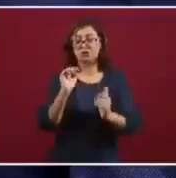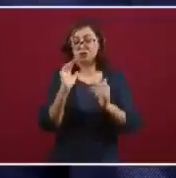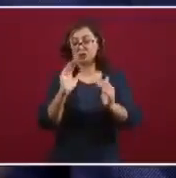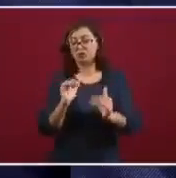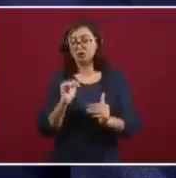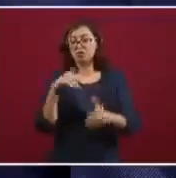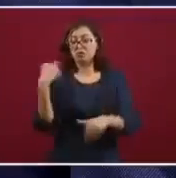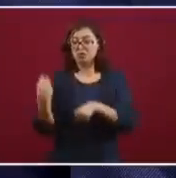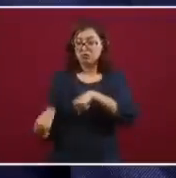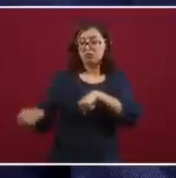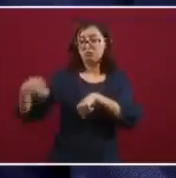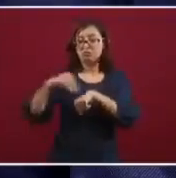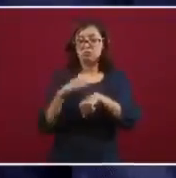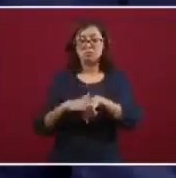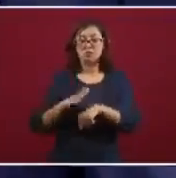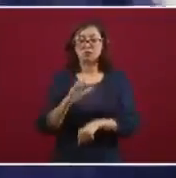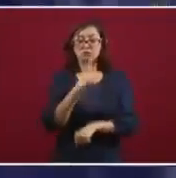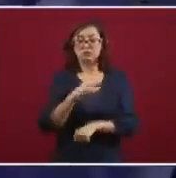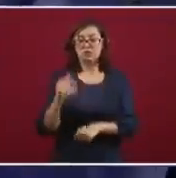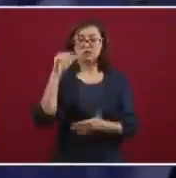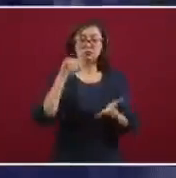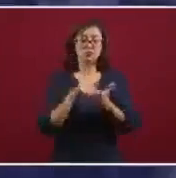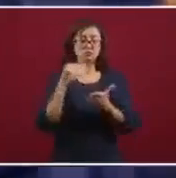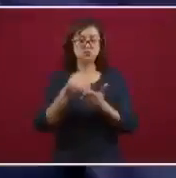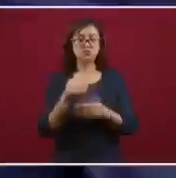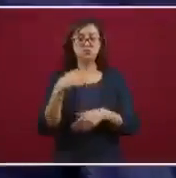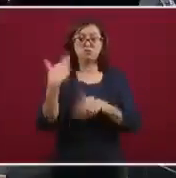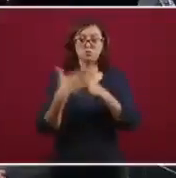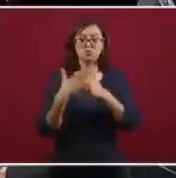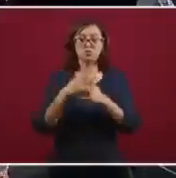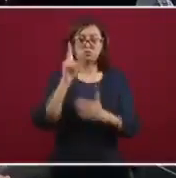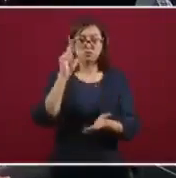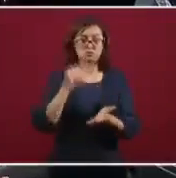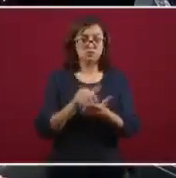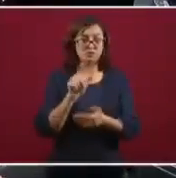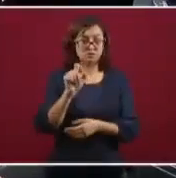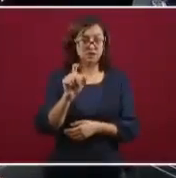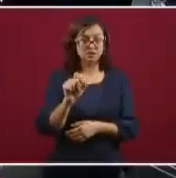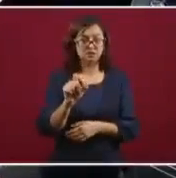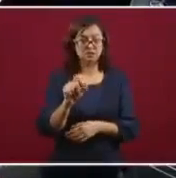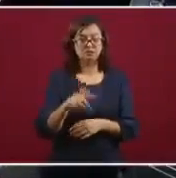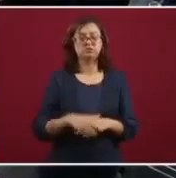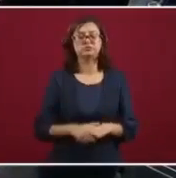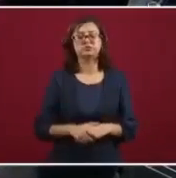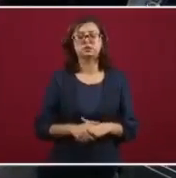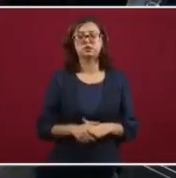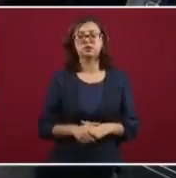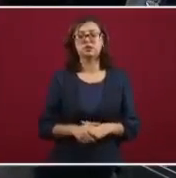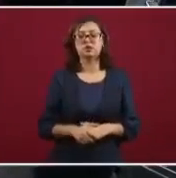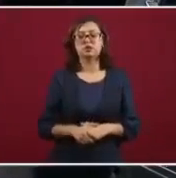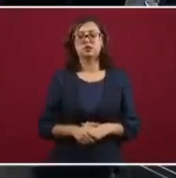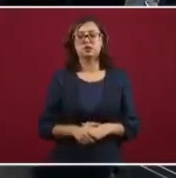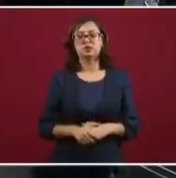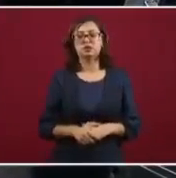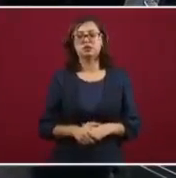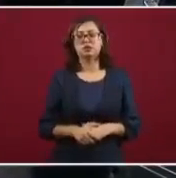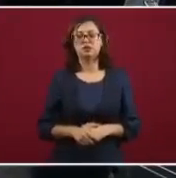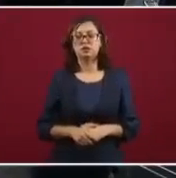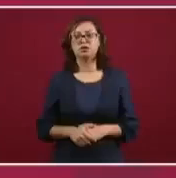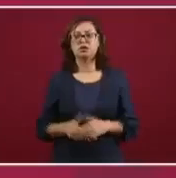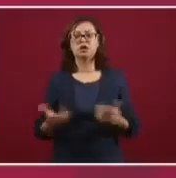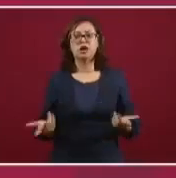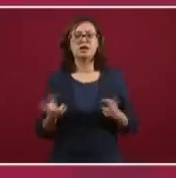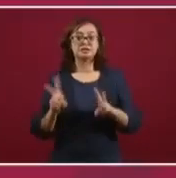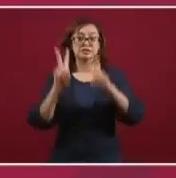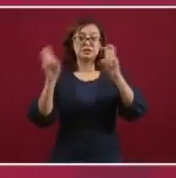recaudar adicionalmente esos 100 mil millones en 2020, o cuál sería ese la cifra, tema de la facturación falsa, tiene